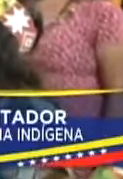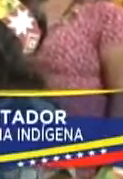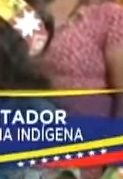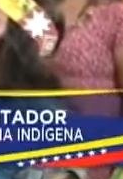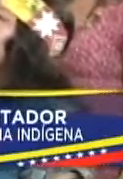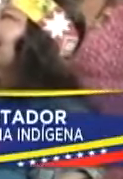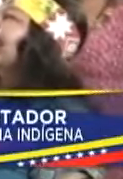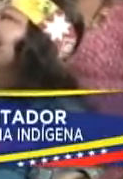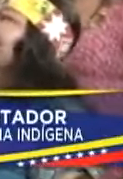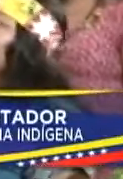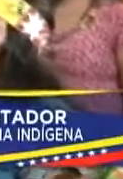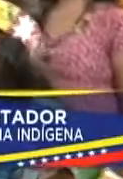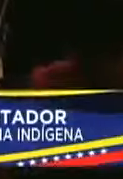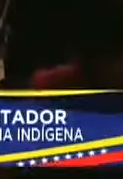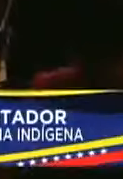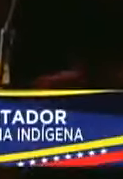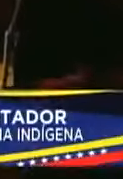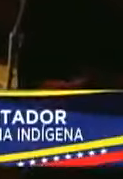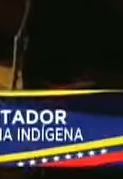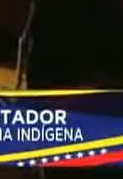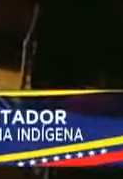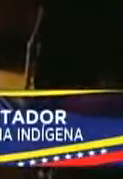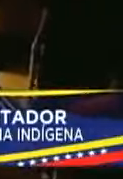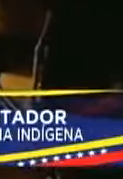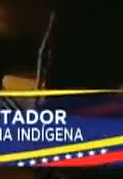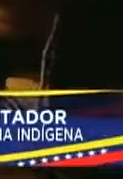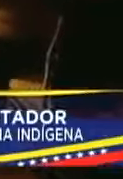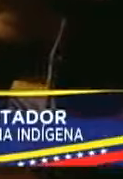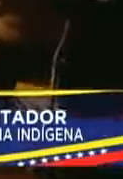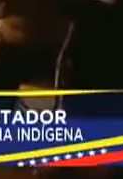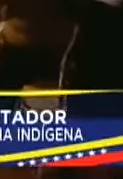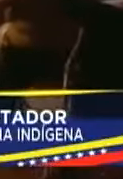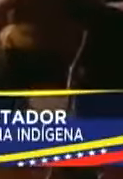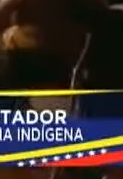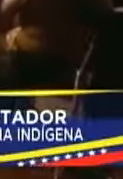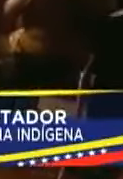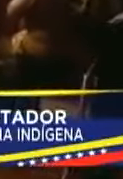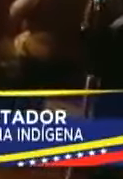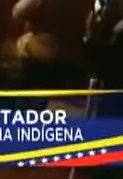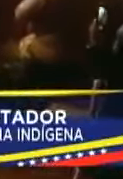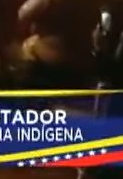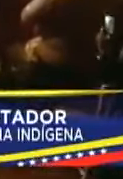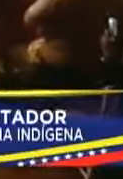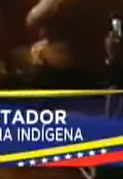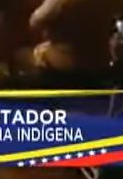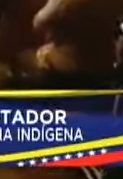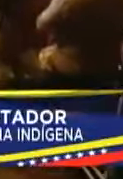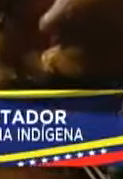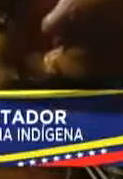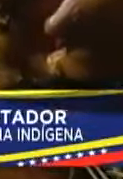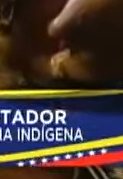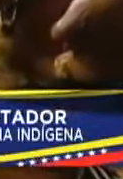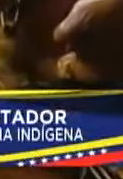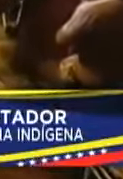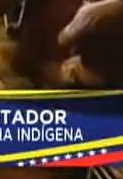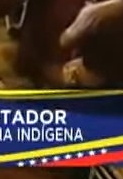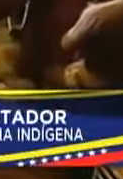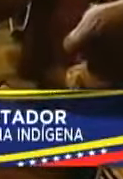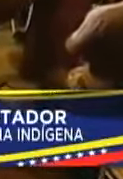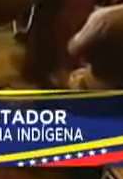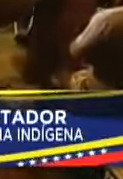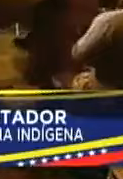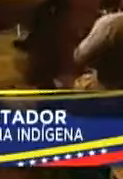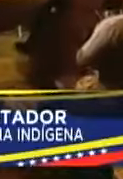Casa natal del Libertador por parte del presidente constitucional de la República Bolivariana de Venezuela, Nicolás Maduro, donde